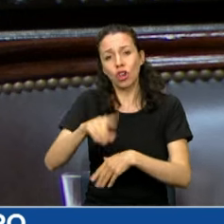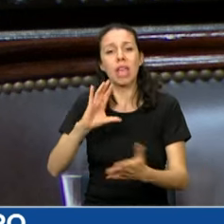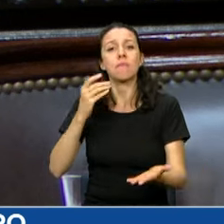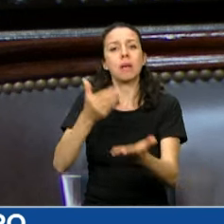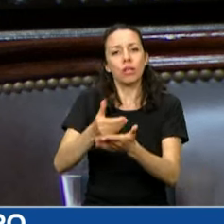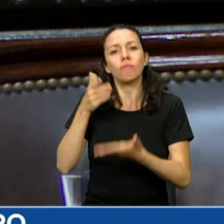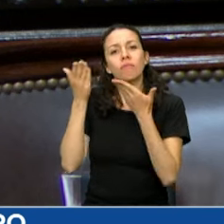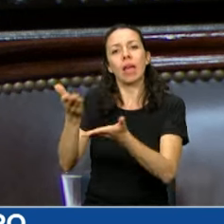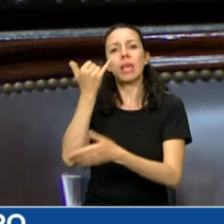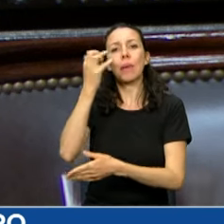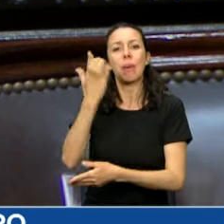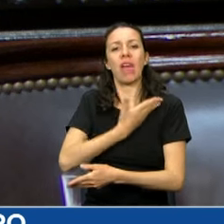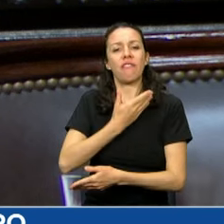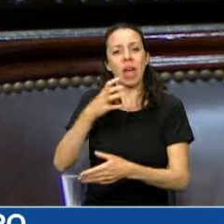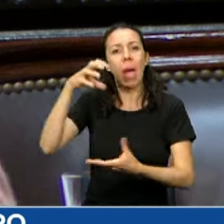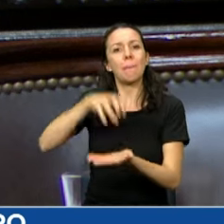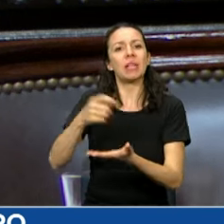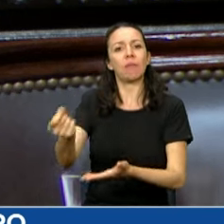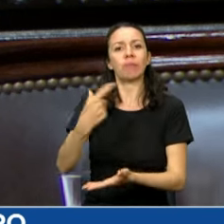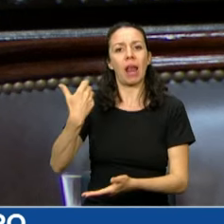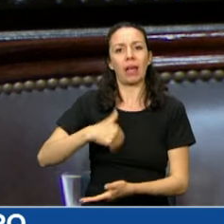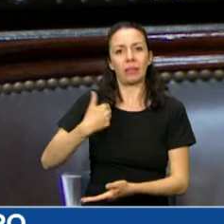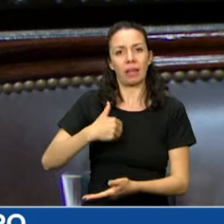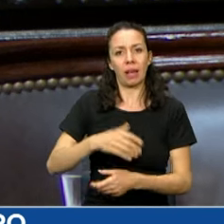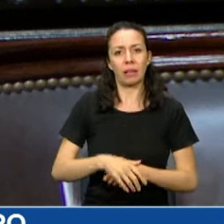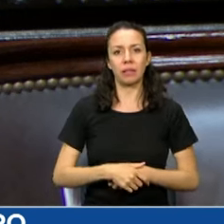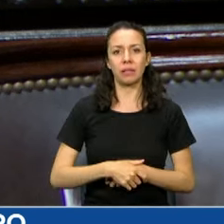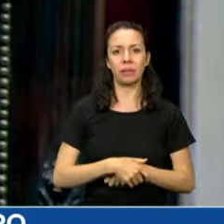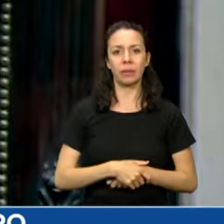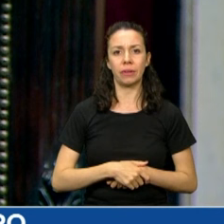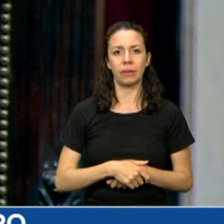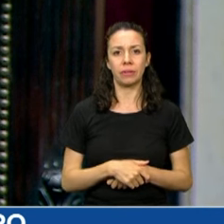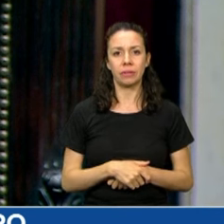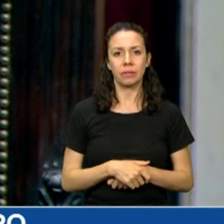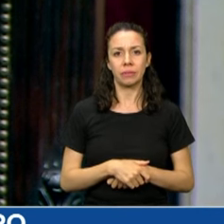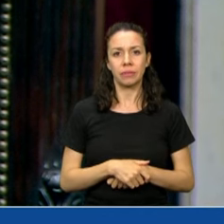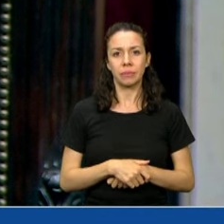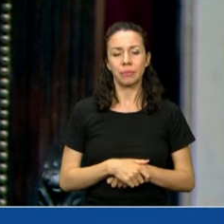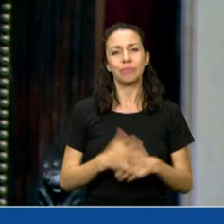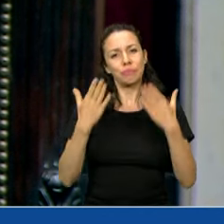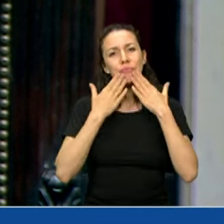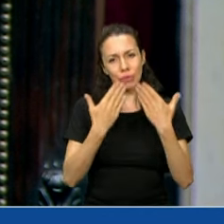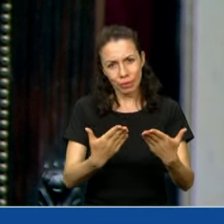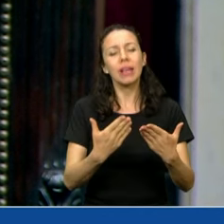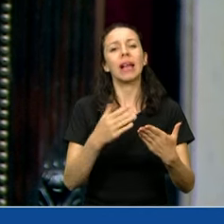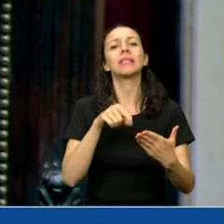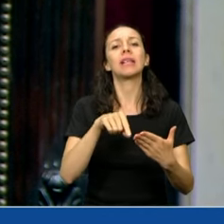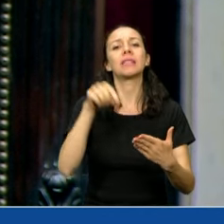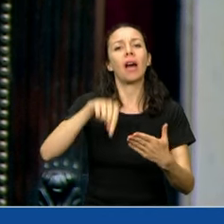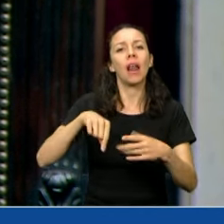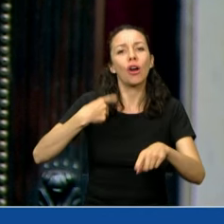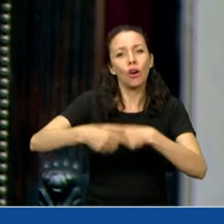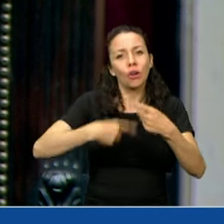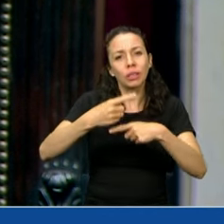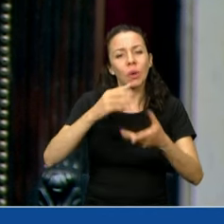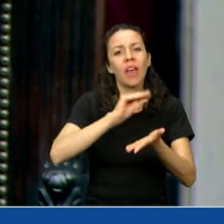bandera gracias gracias diputada landrini continúa en el uso de la palabra la